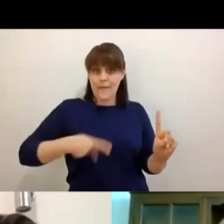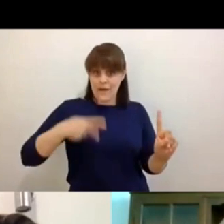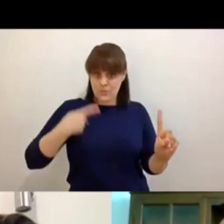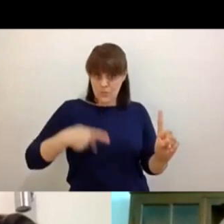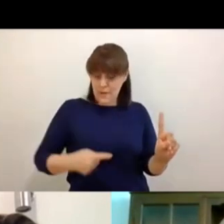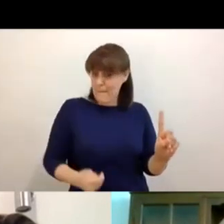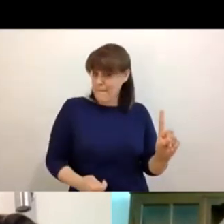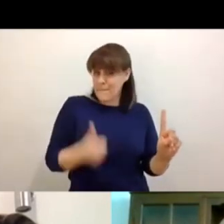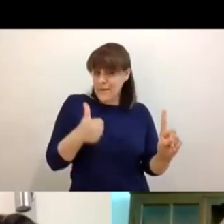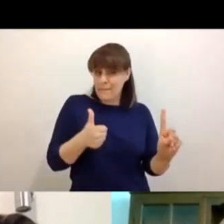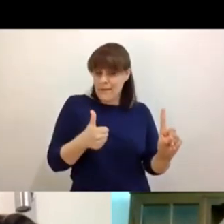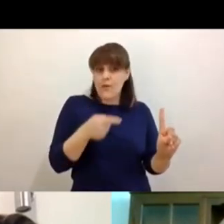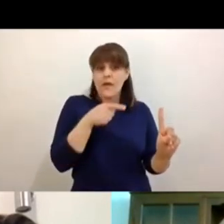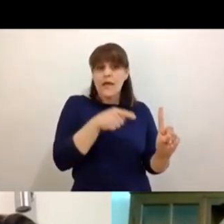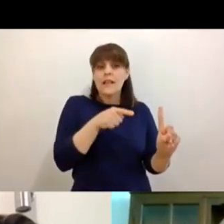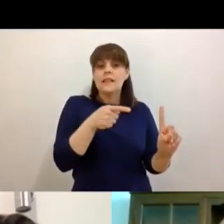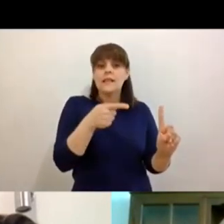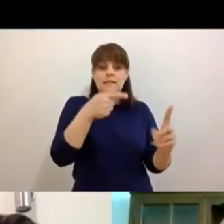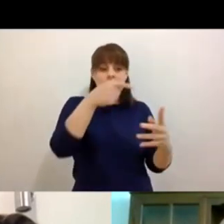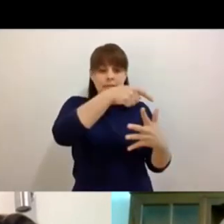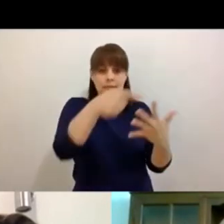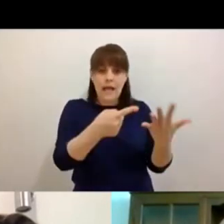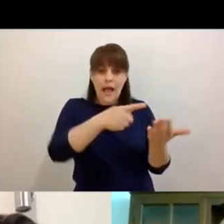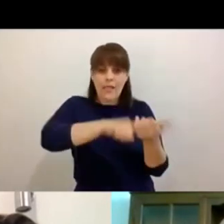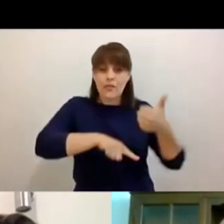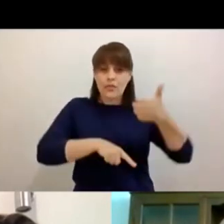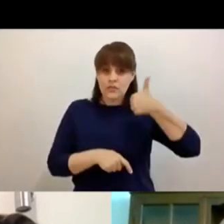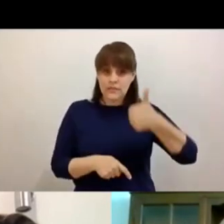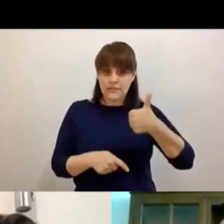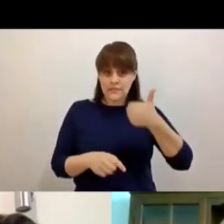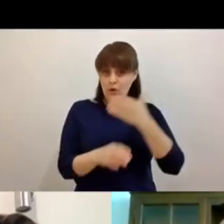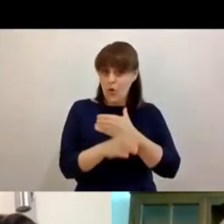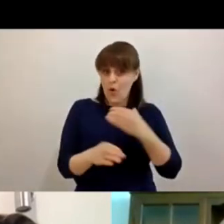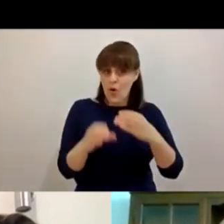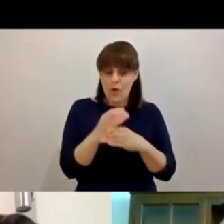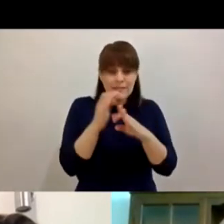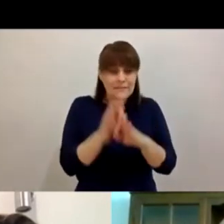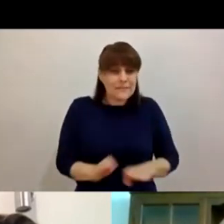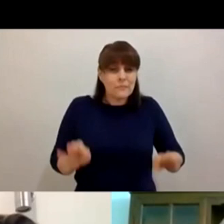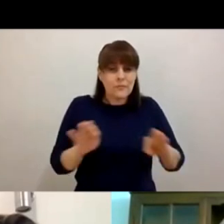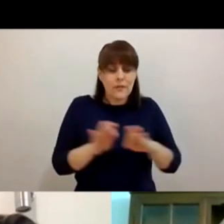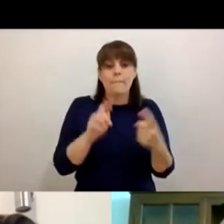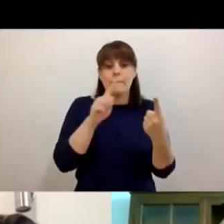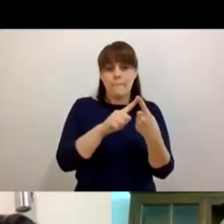ingredientes principales. Y esos seis ingredientes principales son principios,